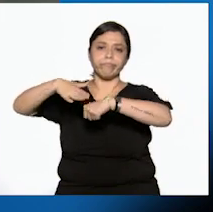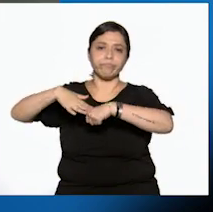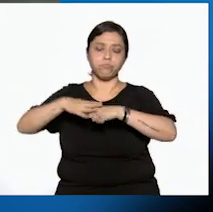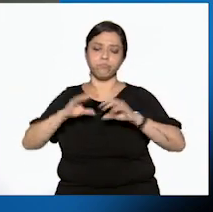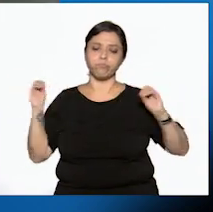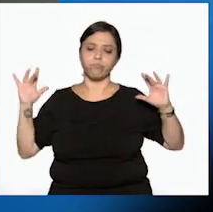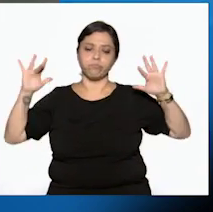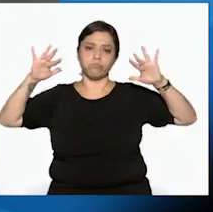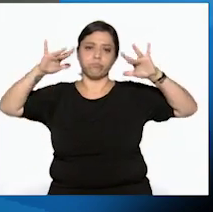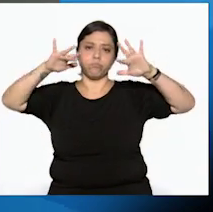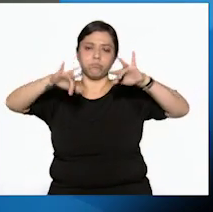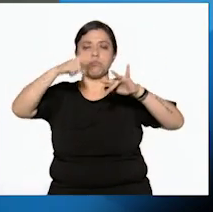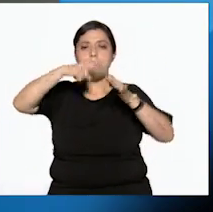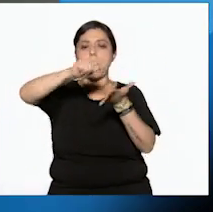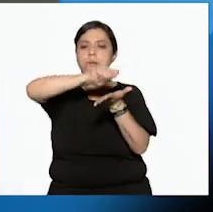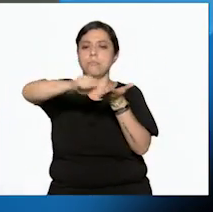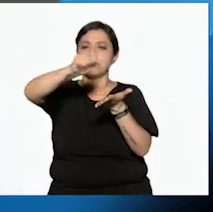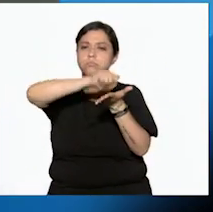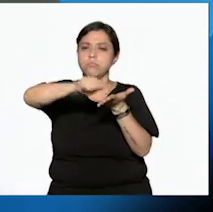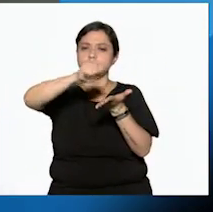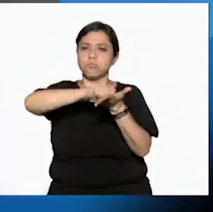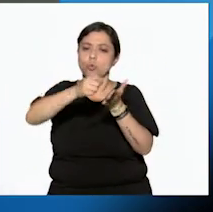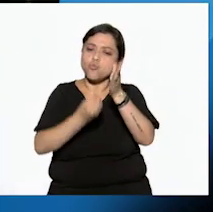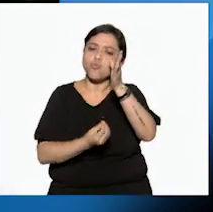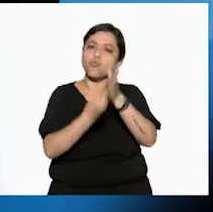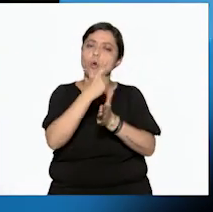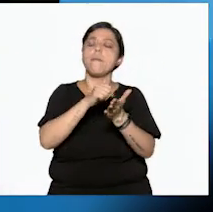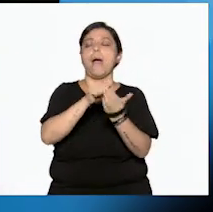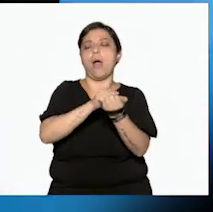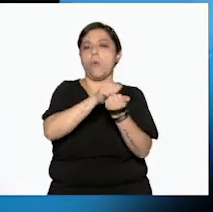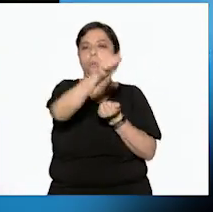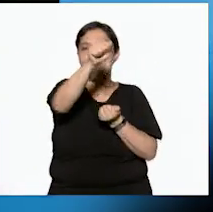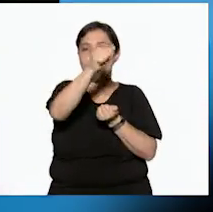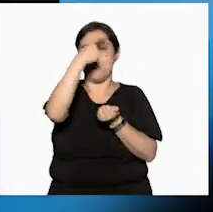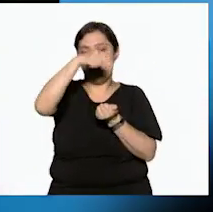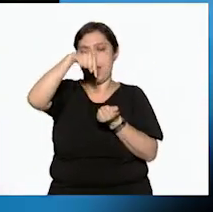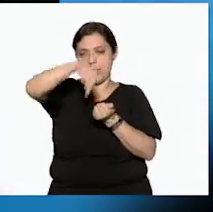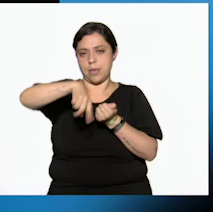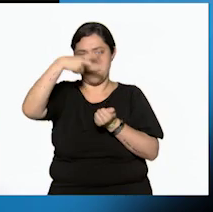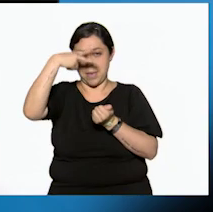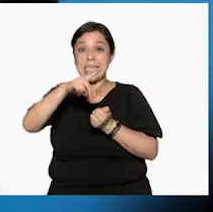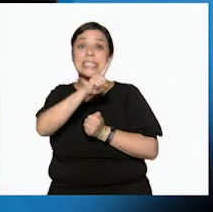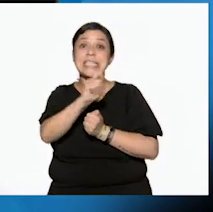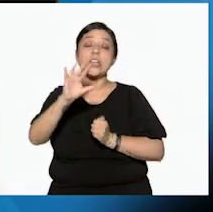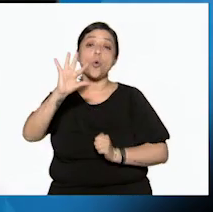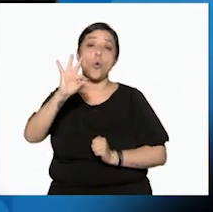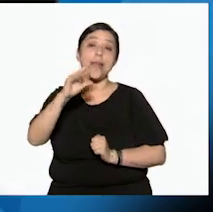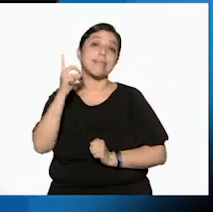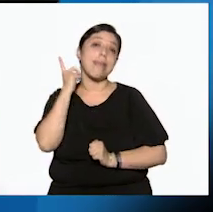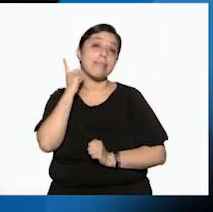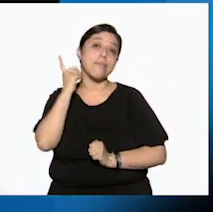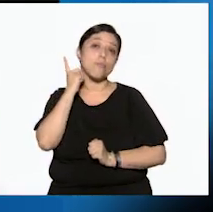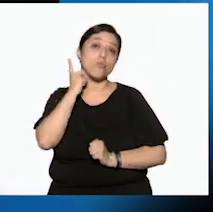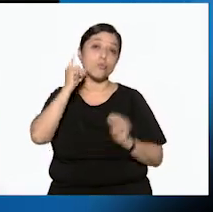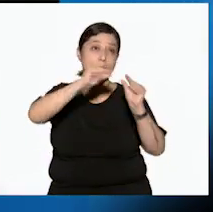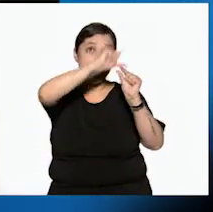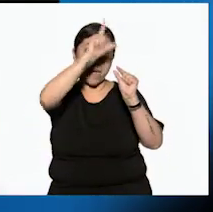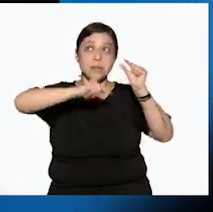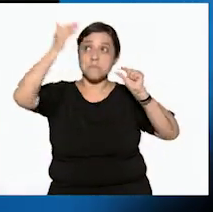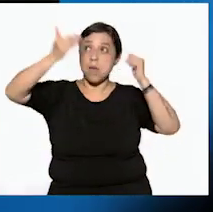que redactara una nueva constitución para México. 140 diputados provenientes de casi todo el